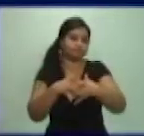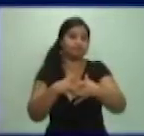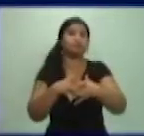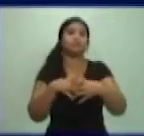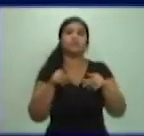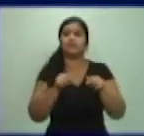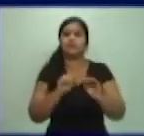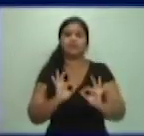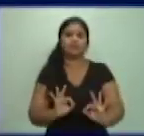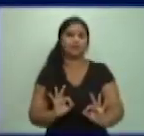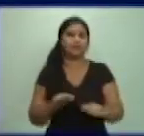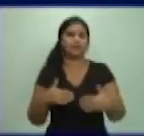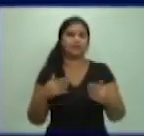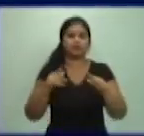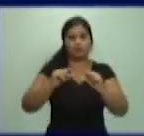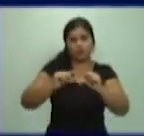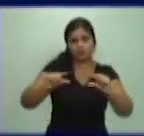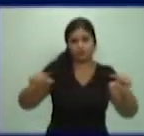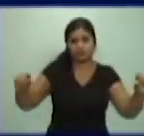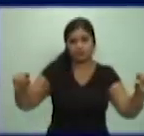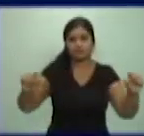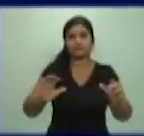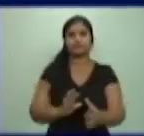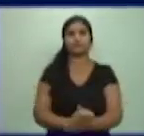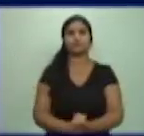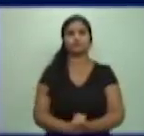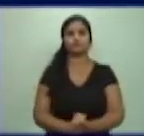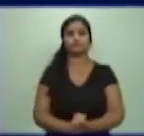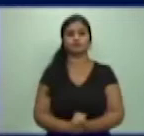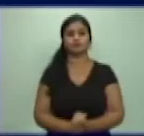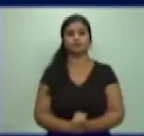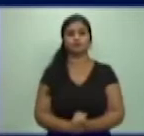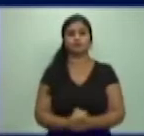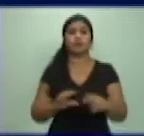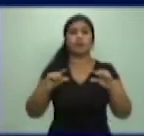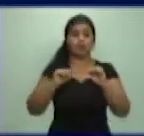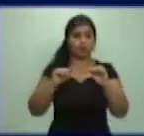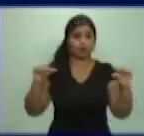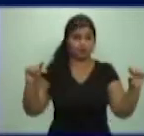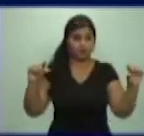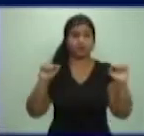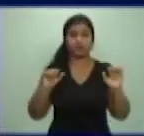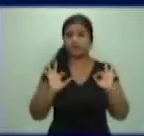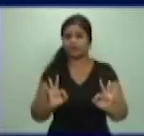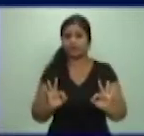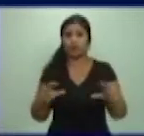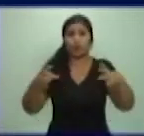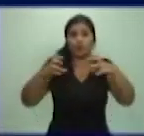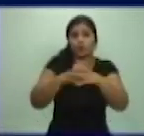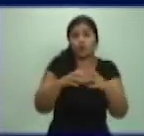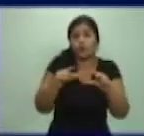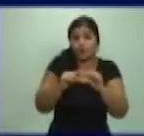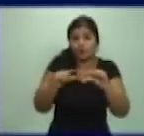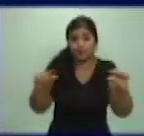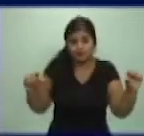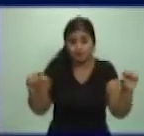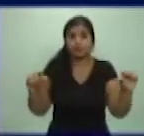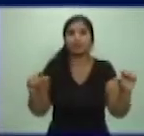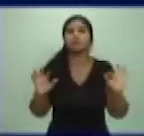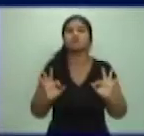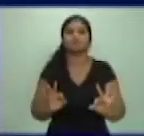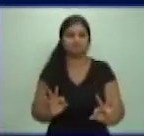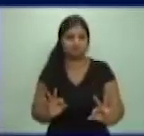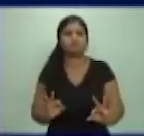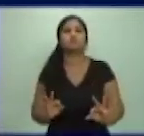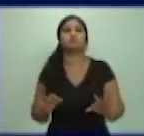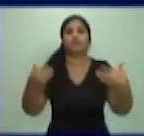forman las oraciones. Y las oraciones, lógicamente, un grupo de oraciones bien cohesionadas